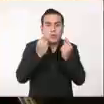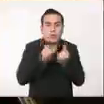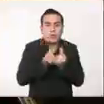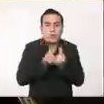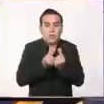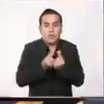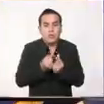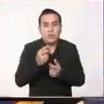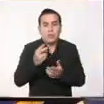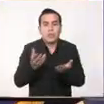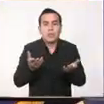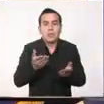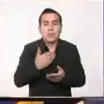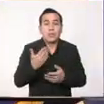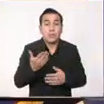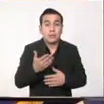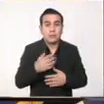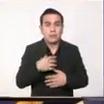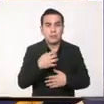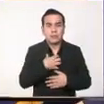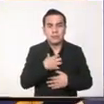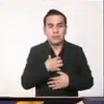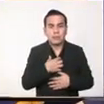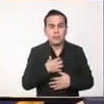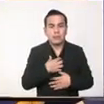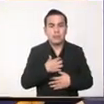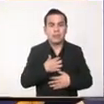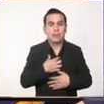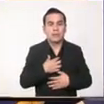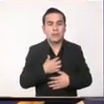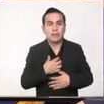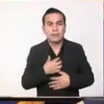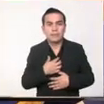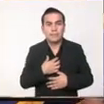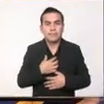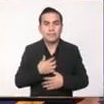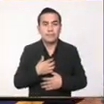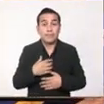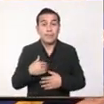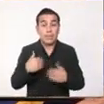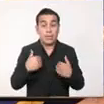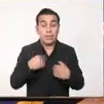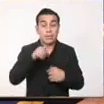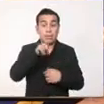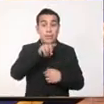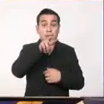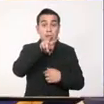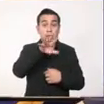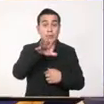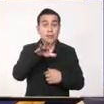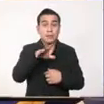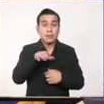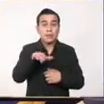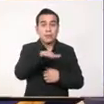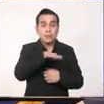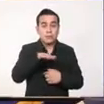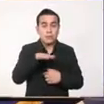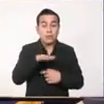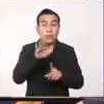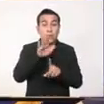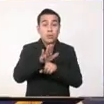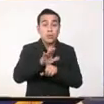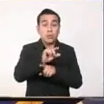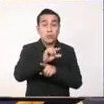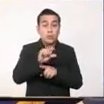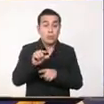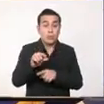estaba en la esquina, Margarita Escobar, la que recibía sobresueldos, Carlos Reyes, que tiene 125 propiedades a su nombre.